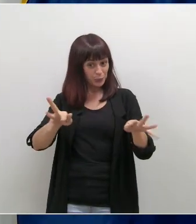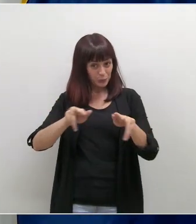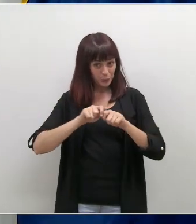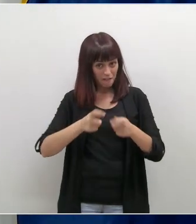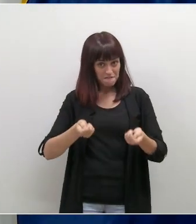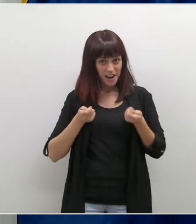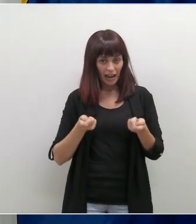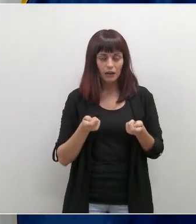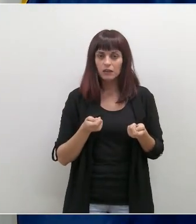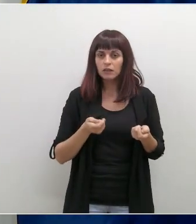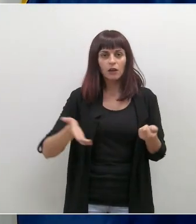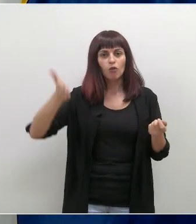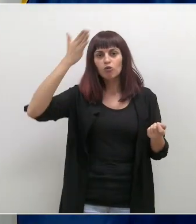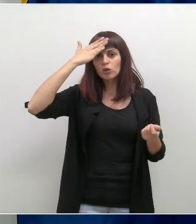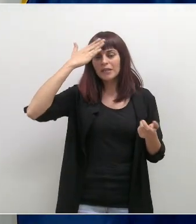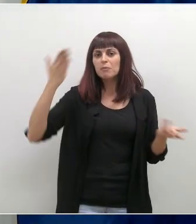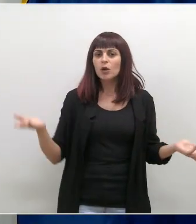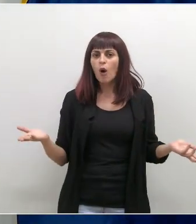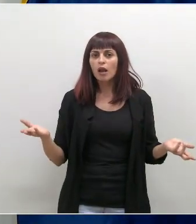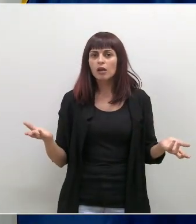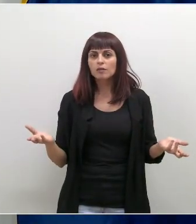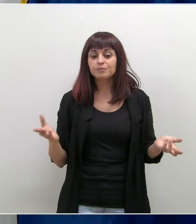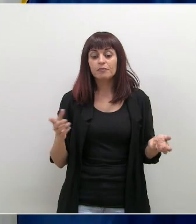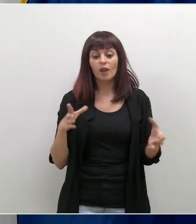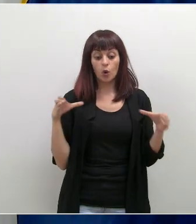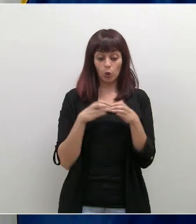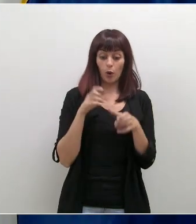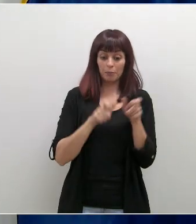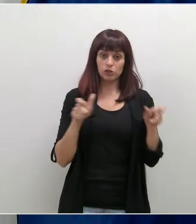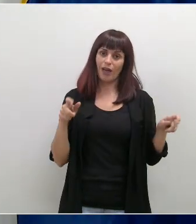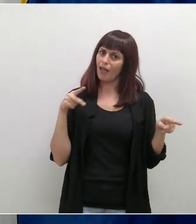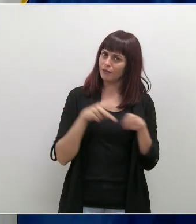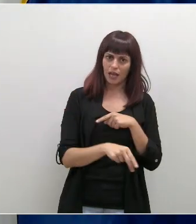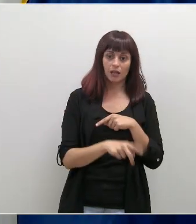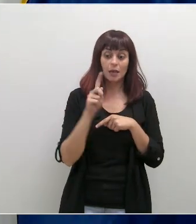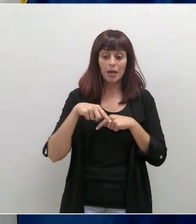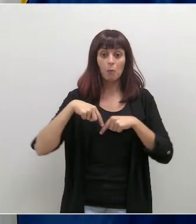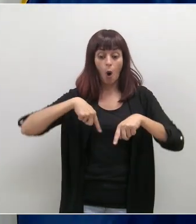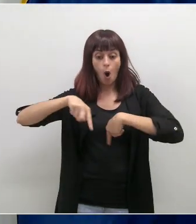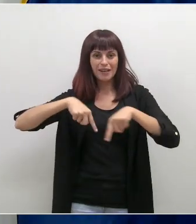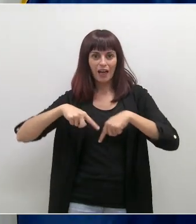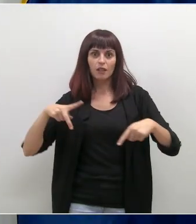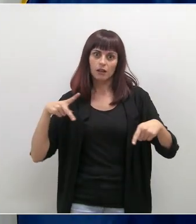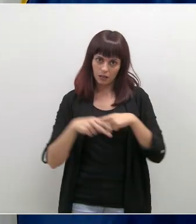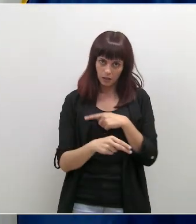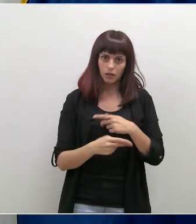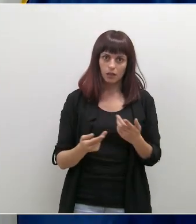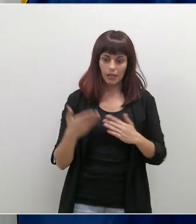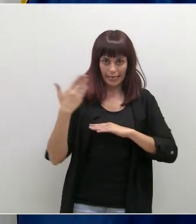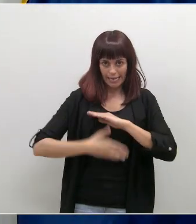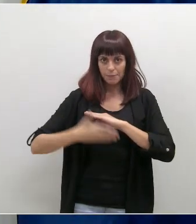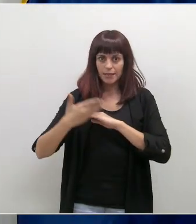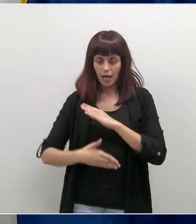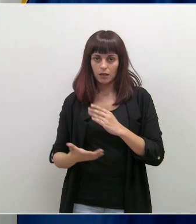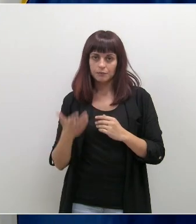son fundamentalmente evitar la agrupación de personas y evitar también, sobre todo, la movilidad. La movilidad entre municipios